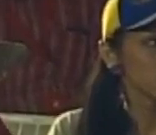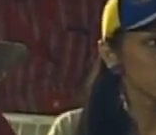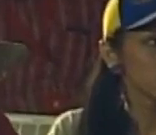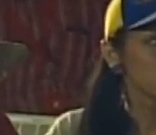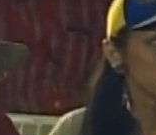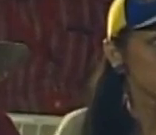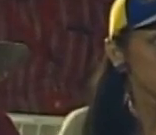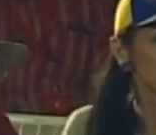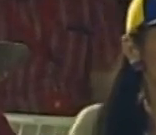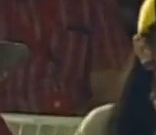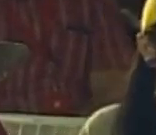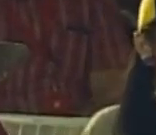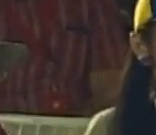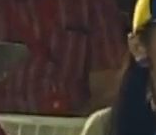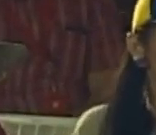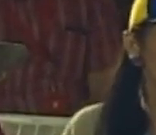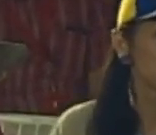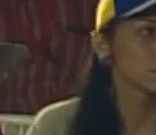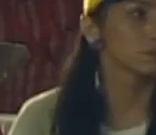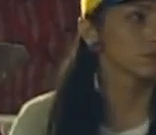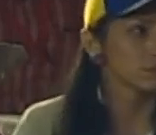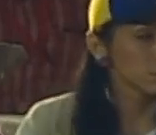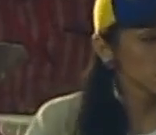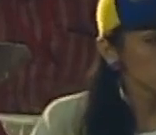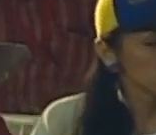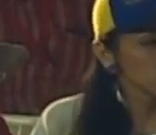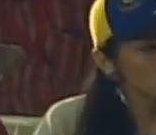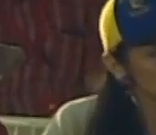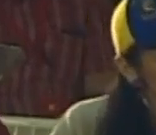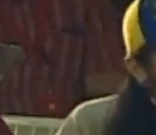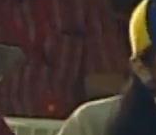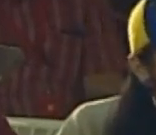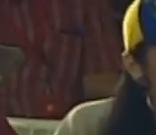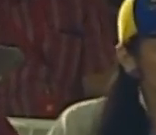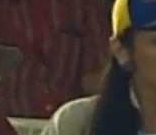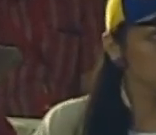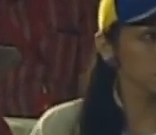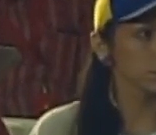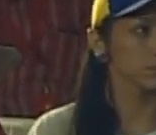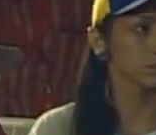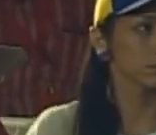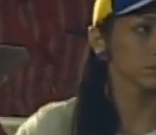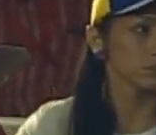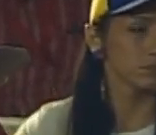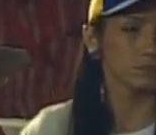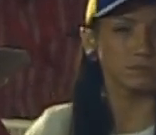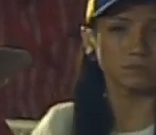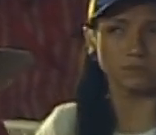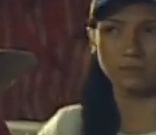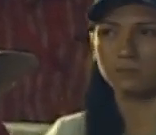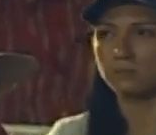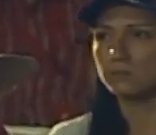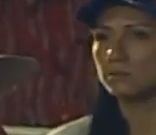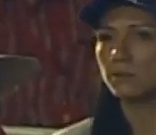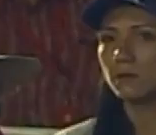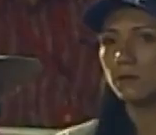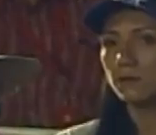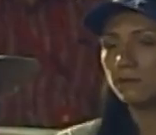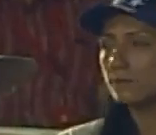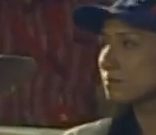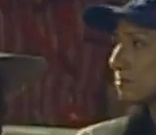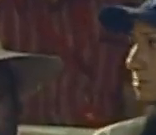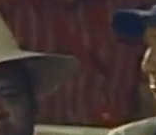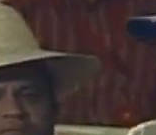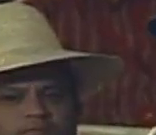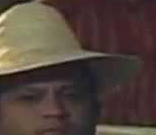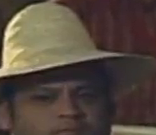la capacidad productiva petroquímica actual en el marco de la revolución petroquímica para que pueda cubrir el consumo interno y también generar divisas